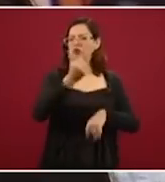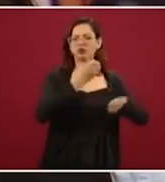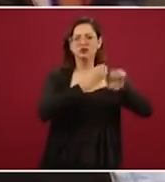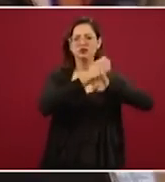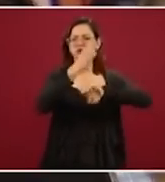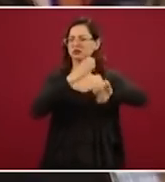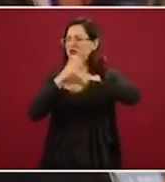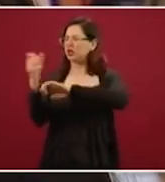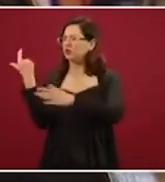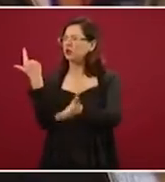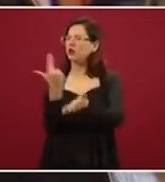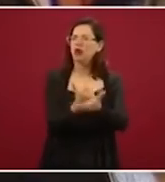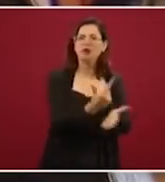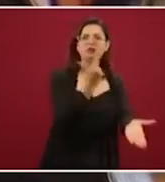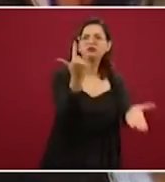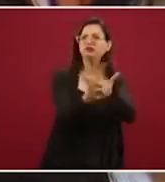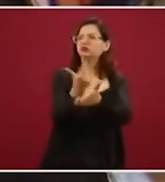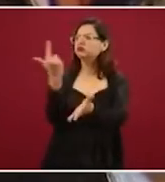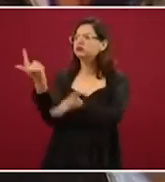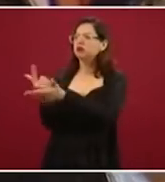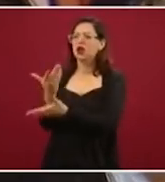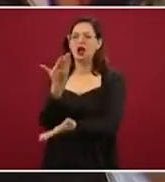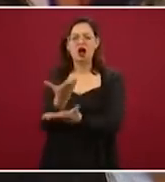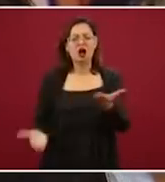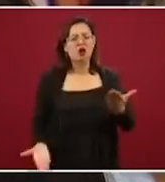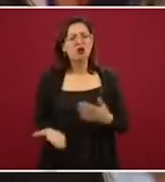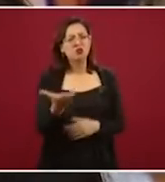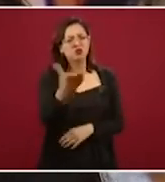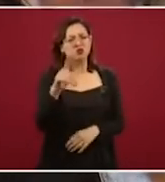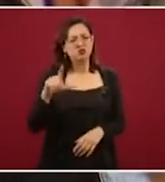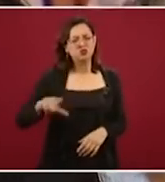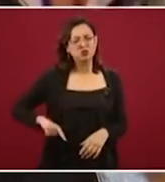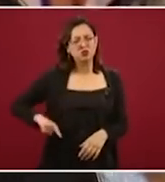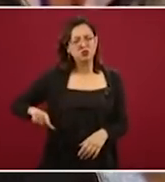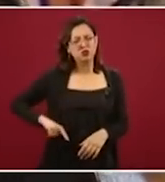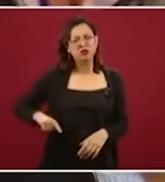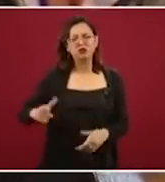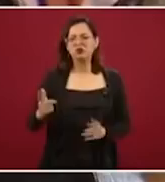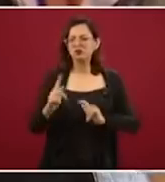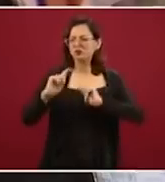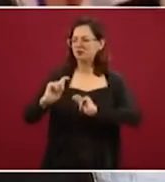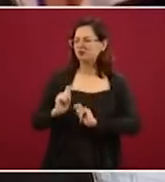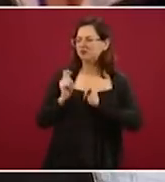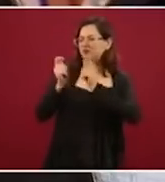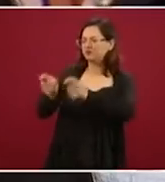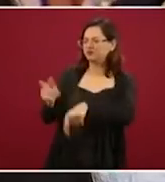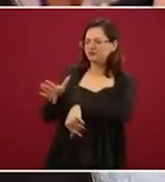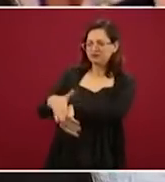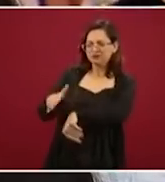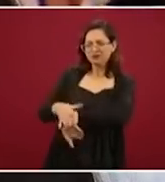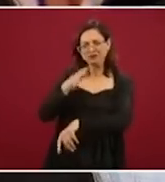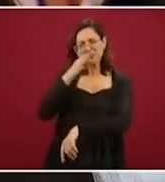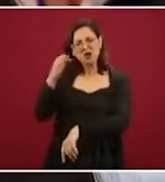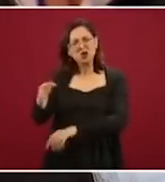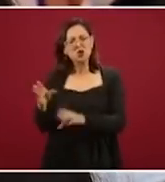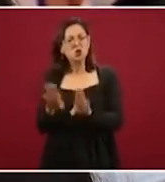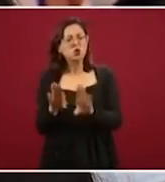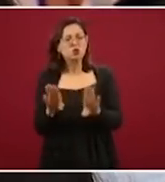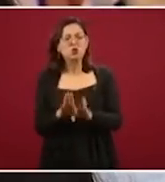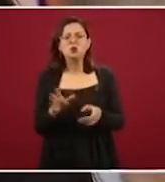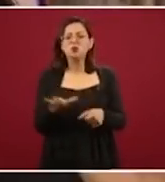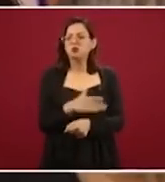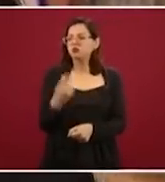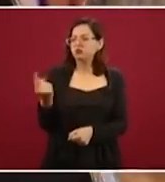¿Cuál es la responsabilidad que su gobierno le estará dando precisamente a estos gobiernos estatales que, debido a la falta